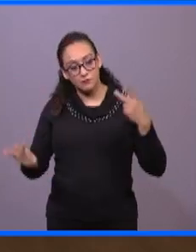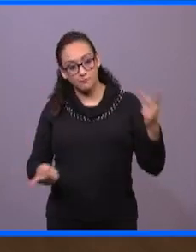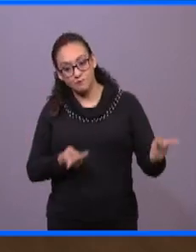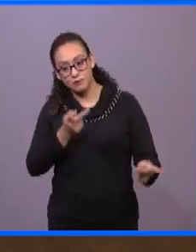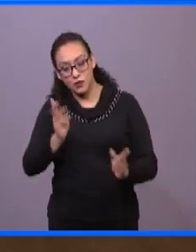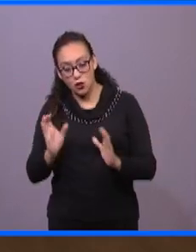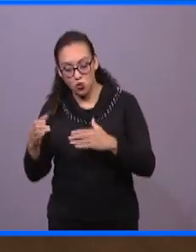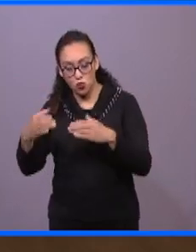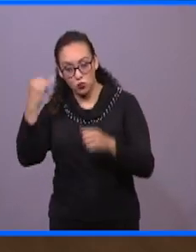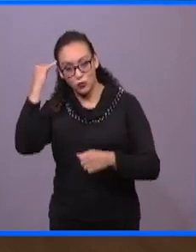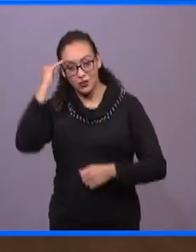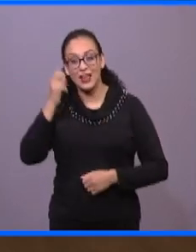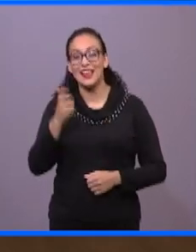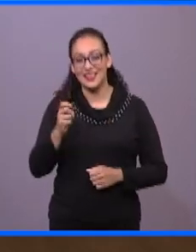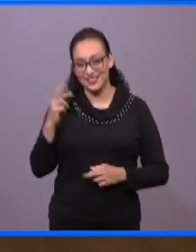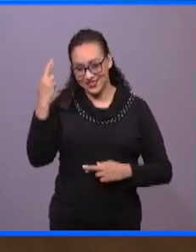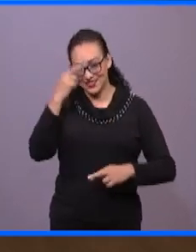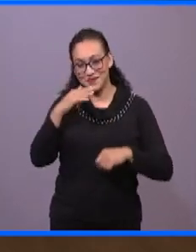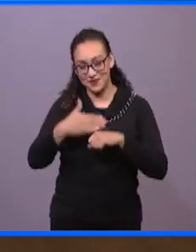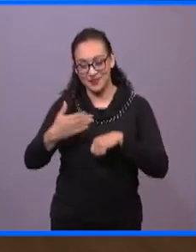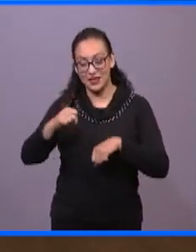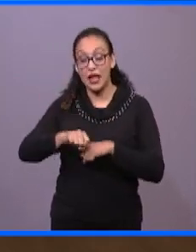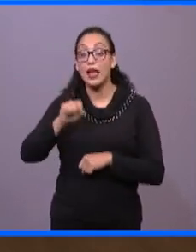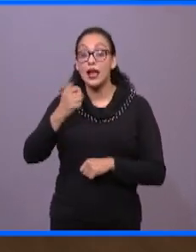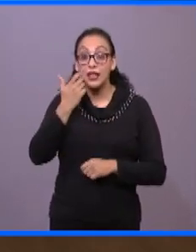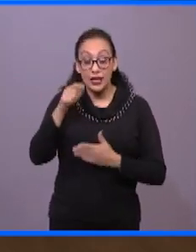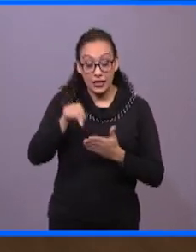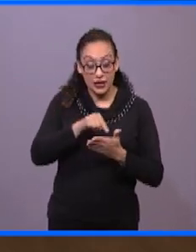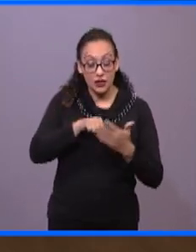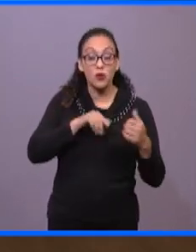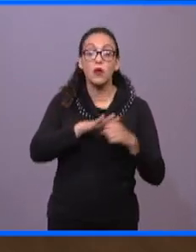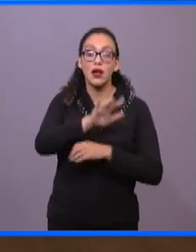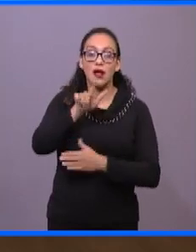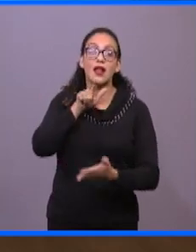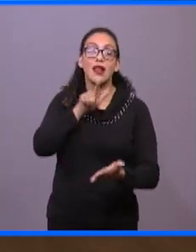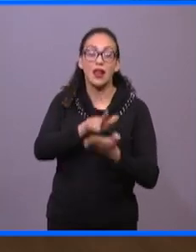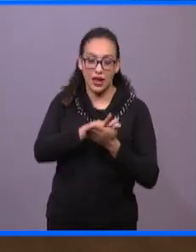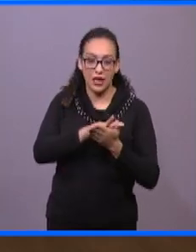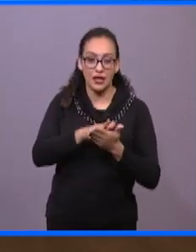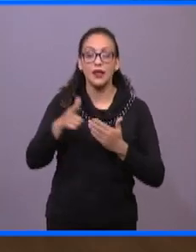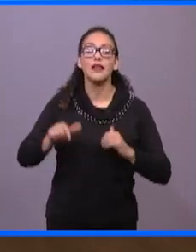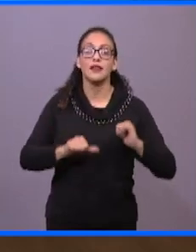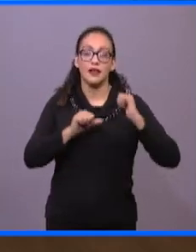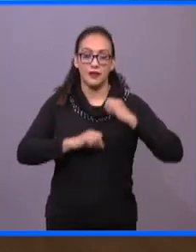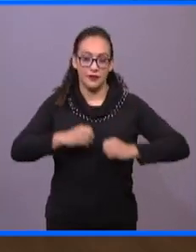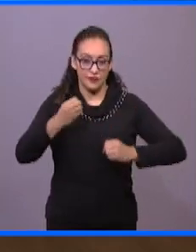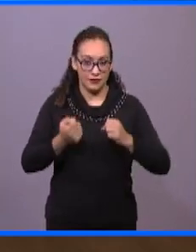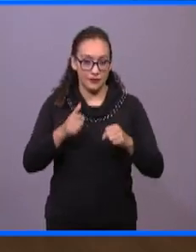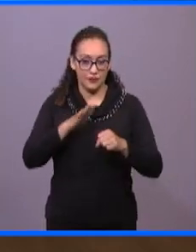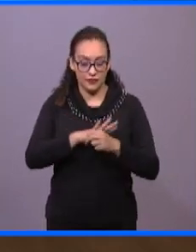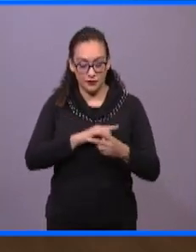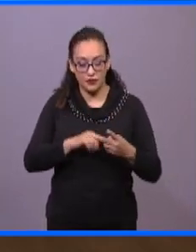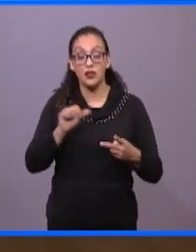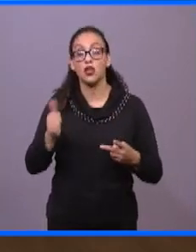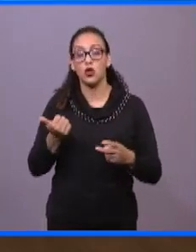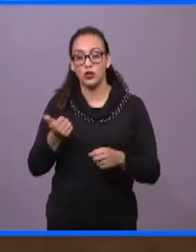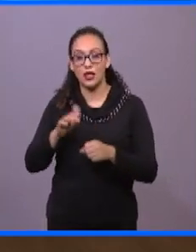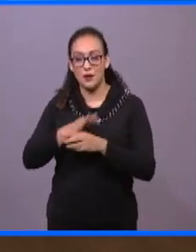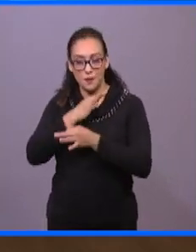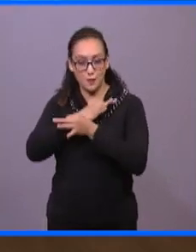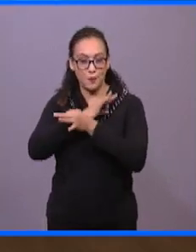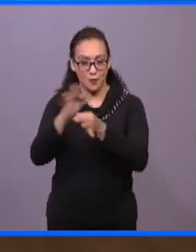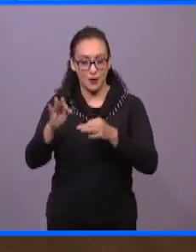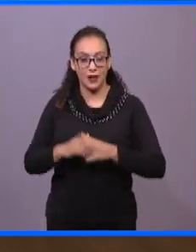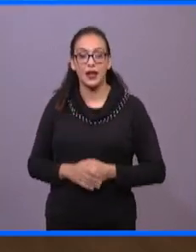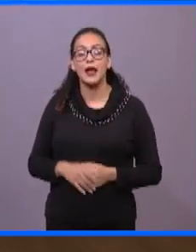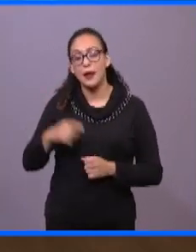de comunidades indígenas. También se pide invalidar disposiciones de las leyes orgánica del Poder Ejecutivo y de la Administración Pública,